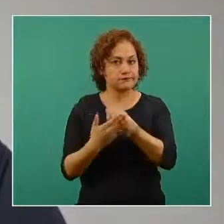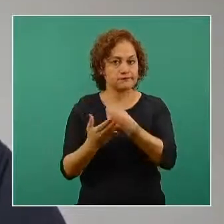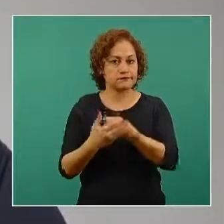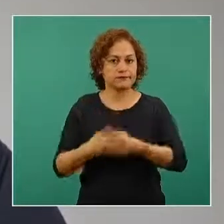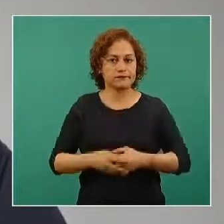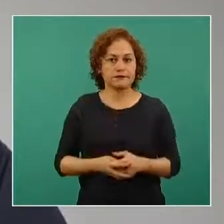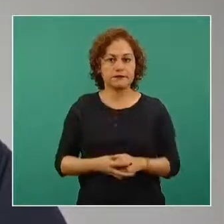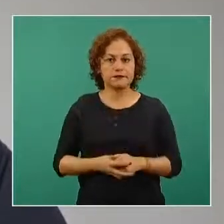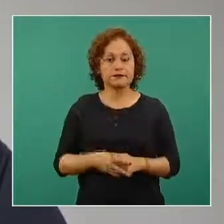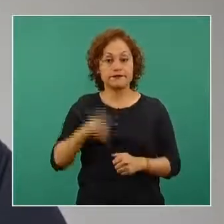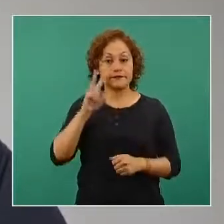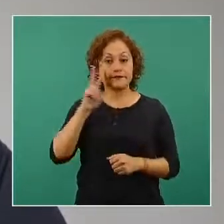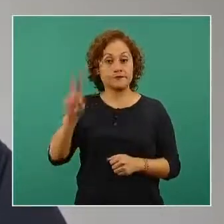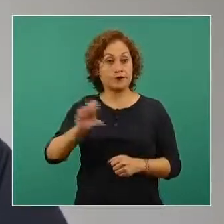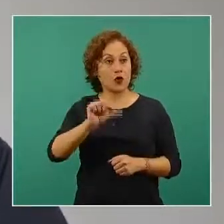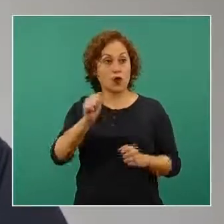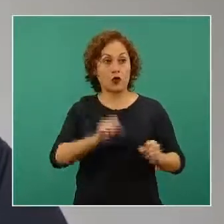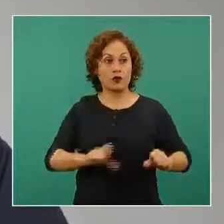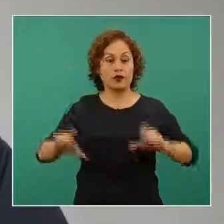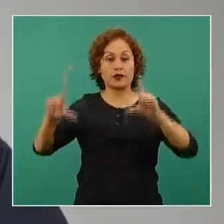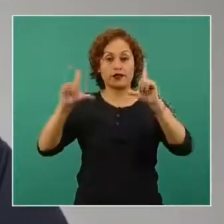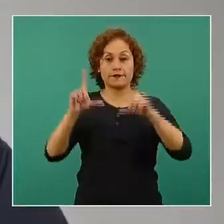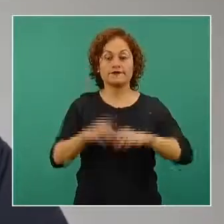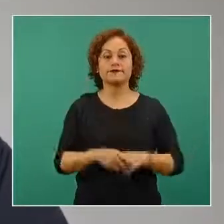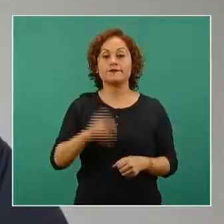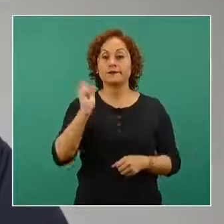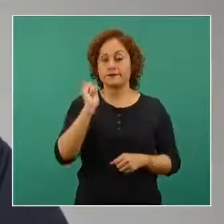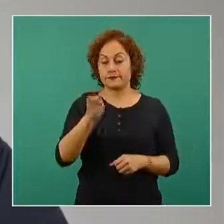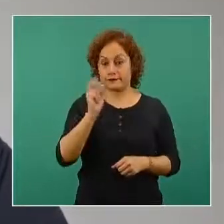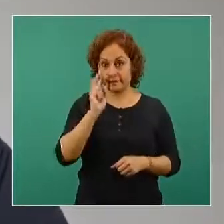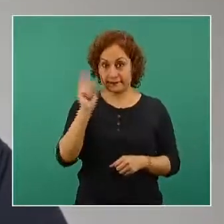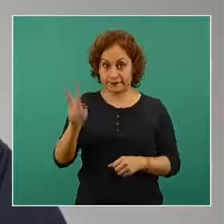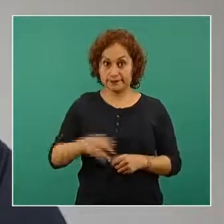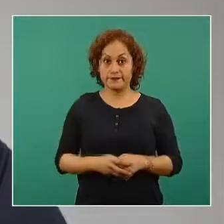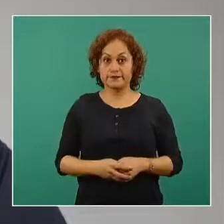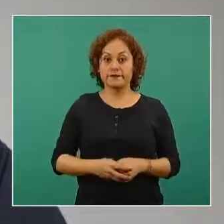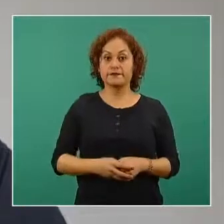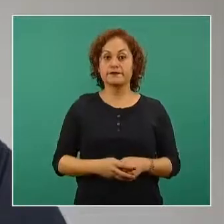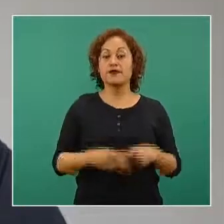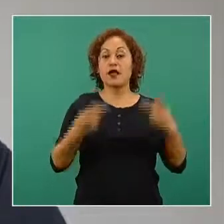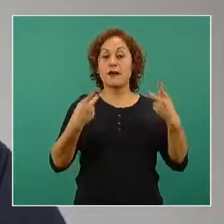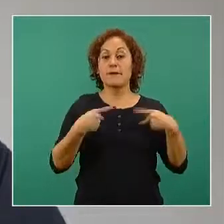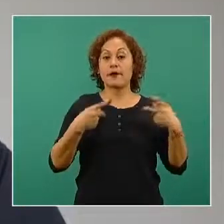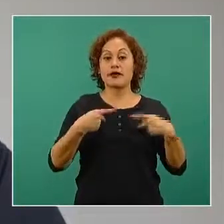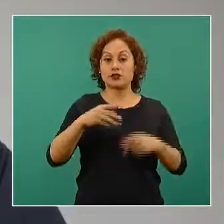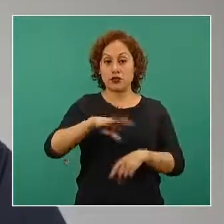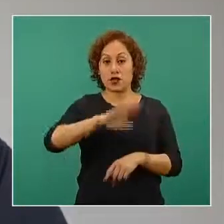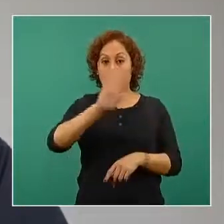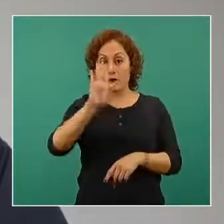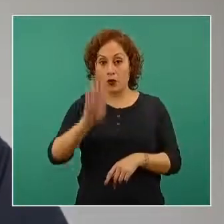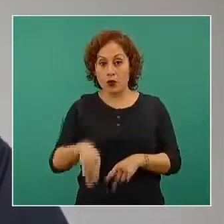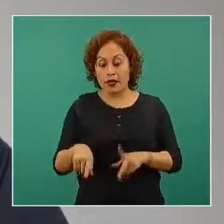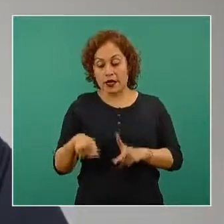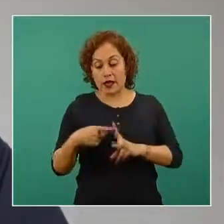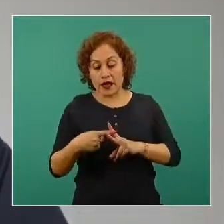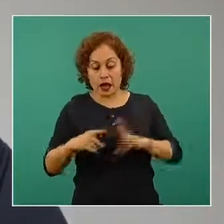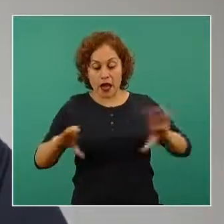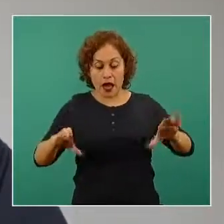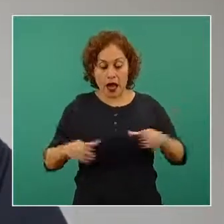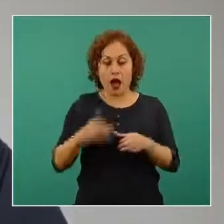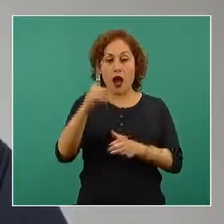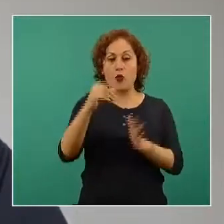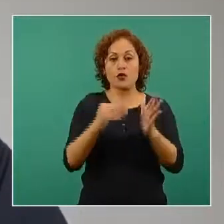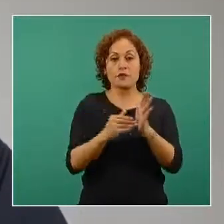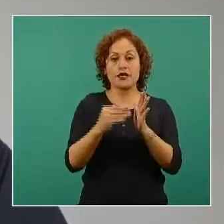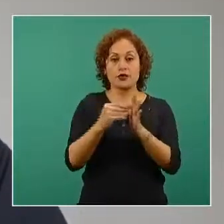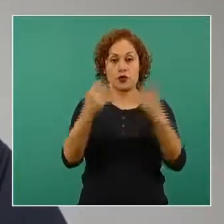transmisión. Si vemos la siguiente diapositiva, la vemos nuevamente, son las defunciones por millón de habitantes. Aquí veíamos también